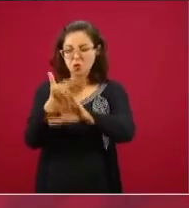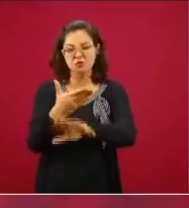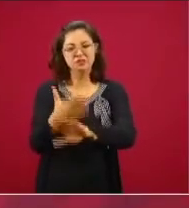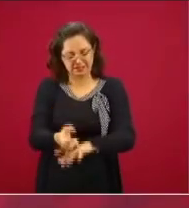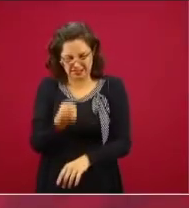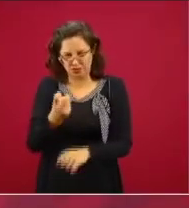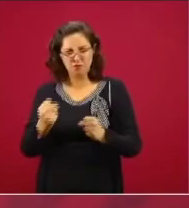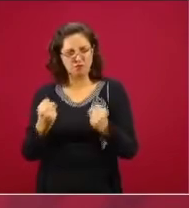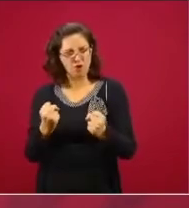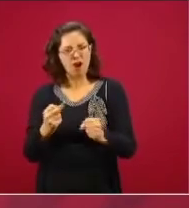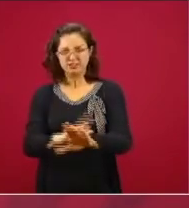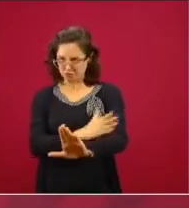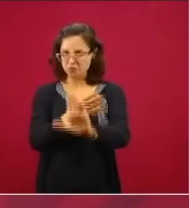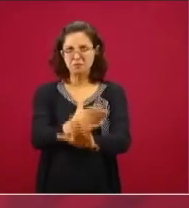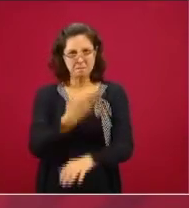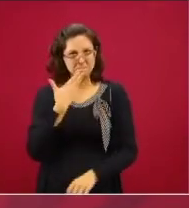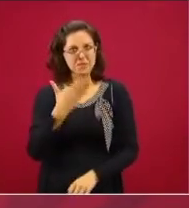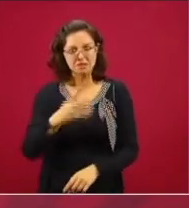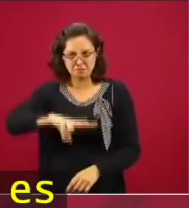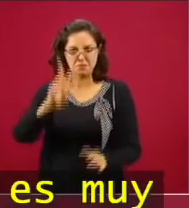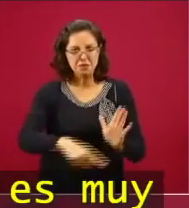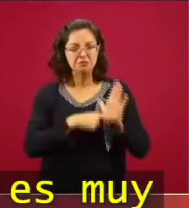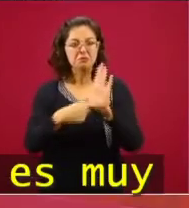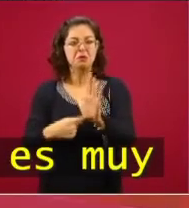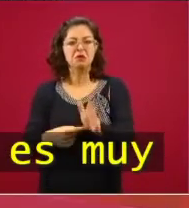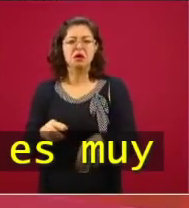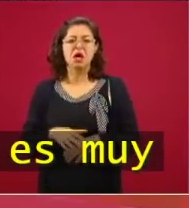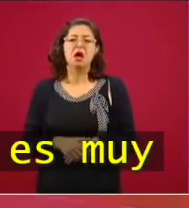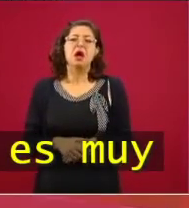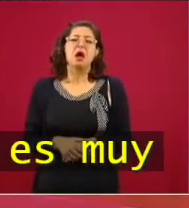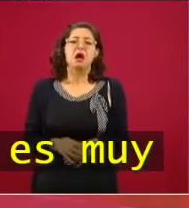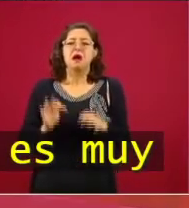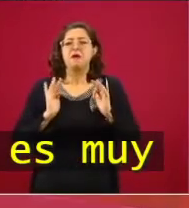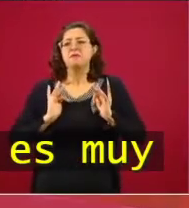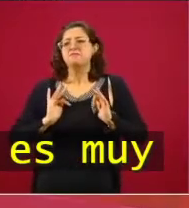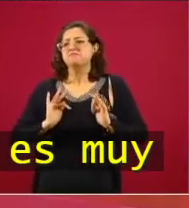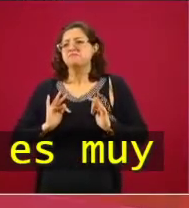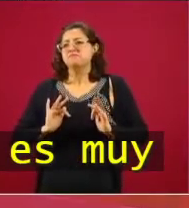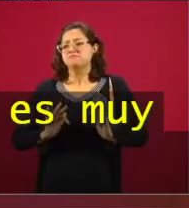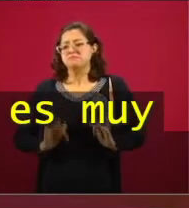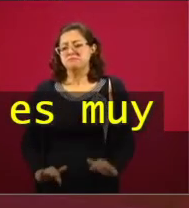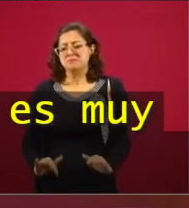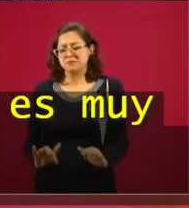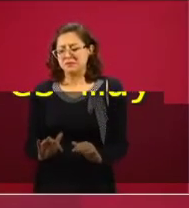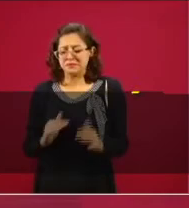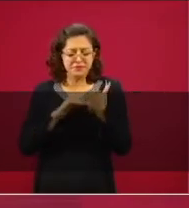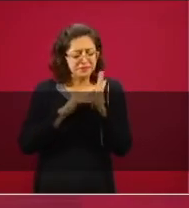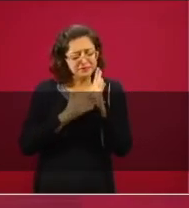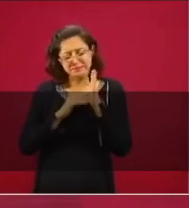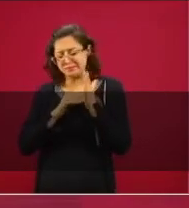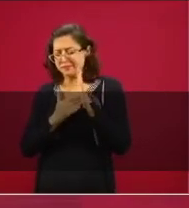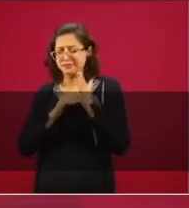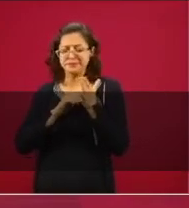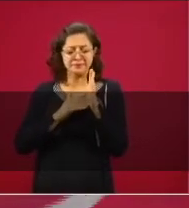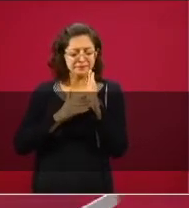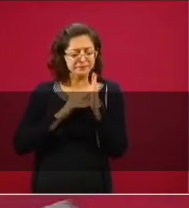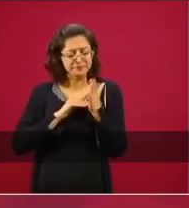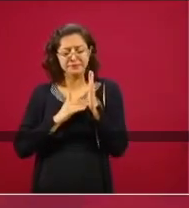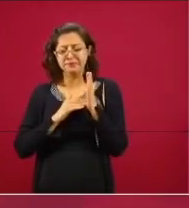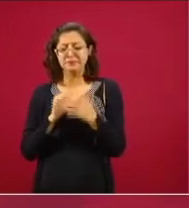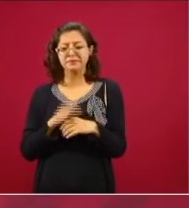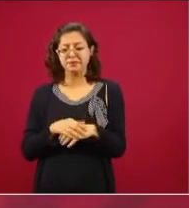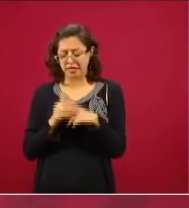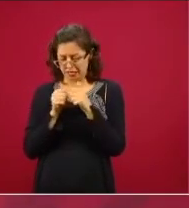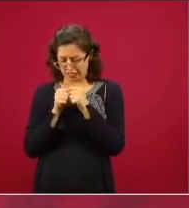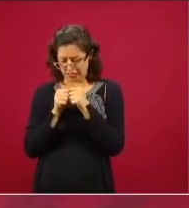Esa es la oposición. Lo otro es muy cómodo nada más estar ahí conspirando desde